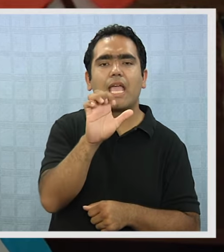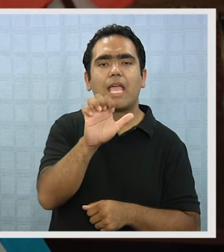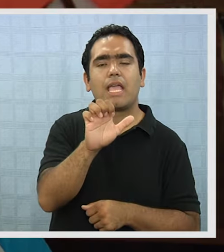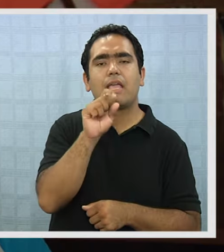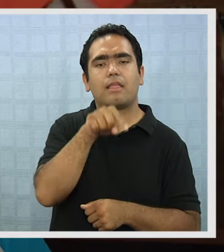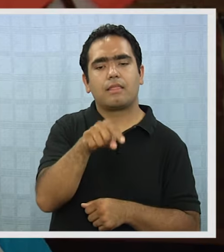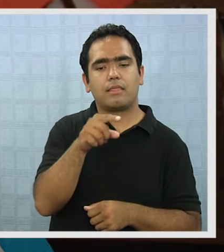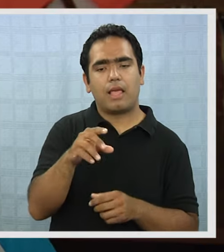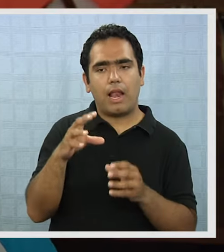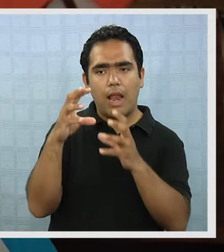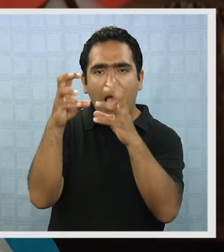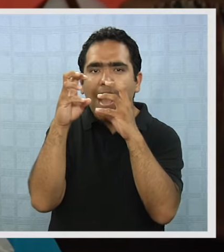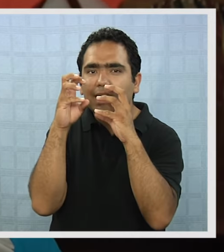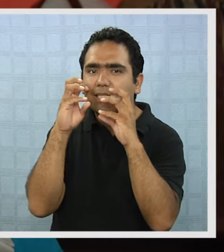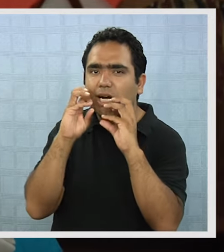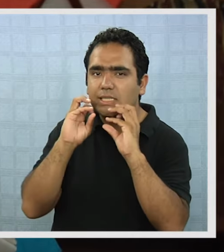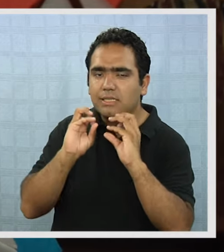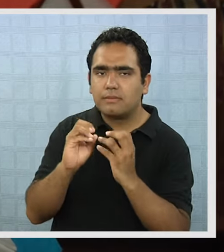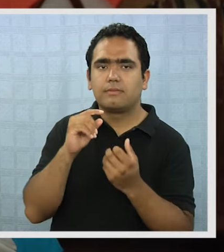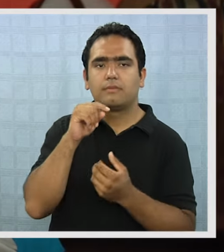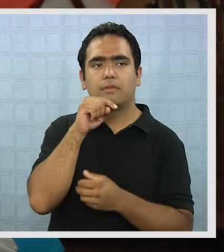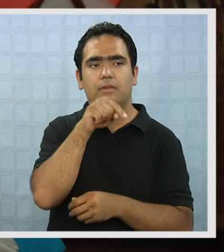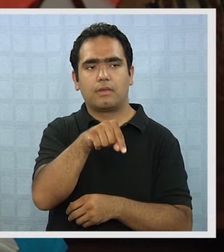que es un duende del maíz a la cual,